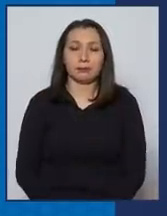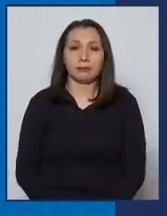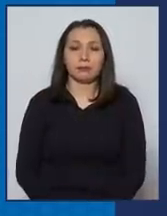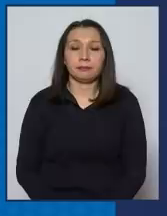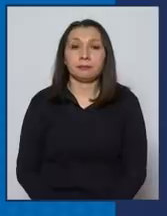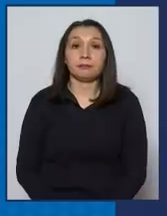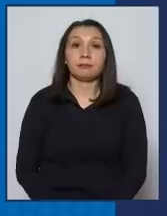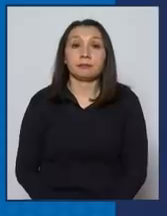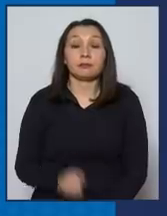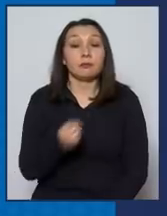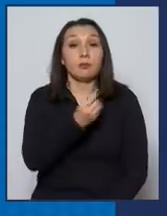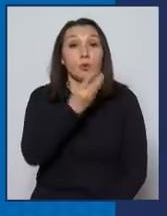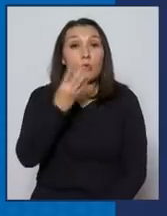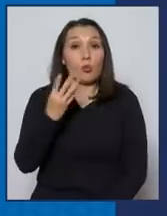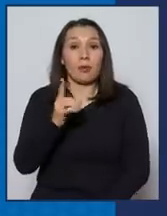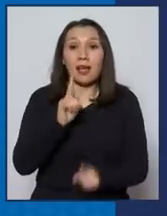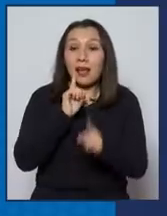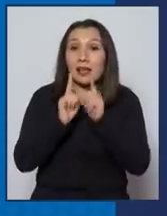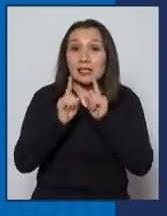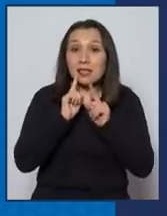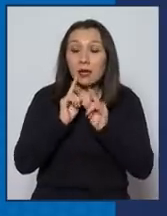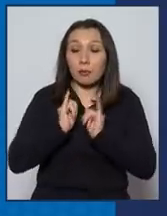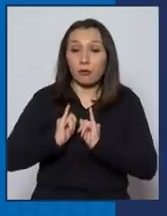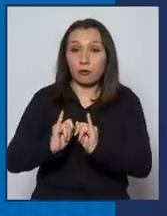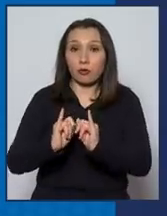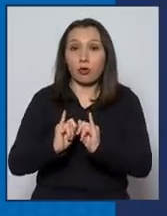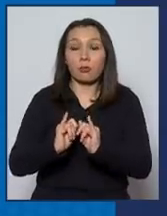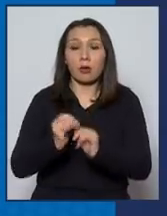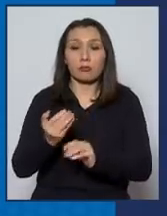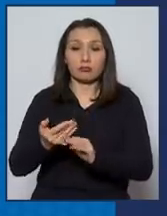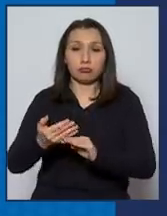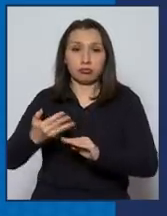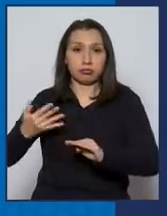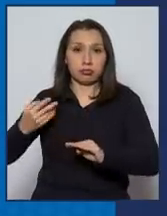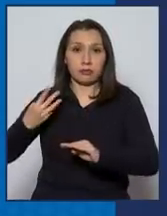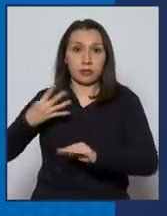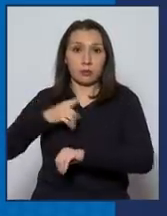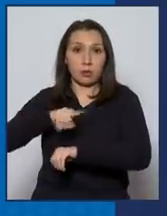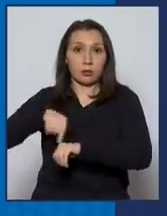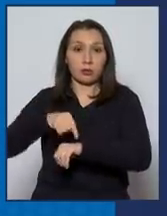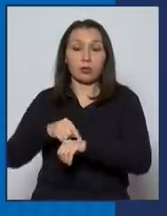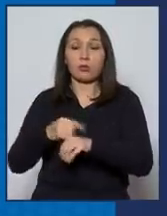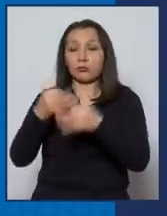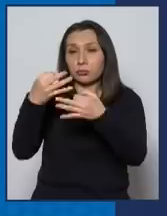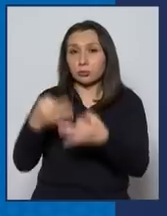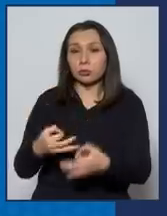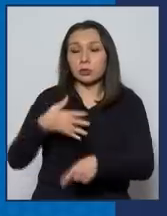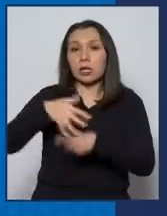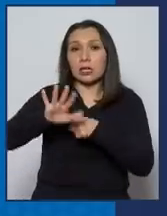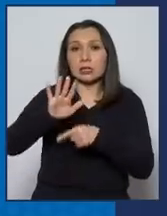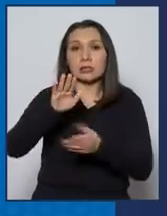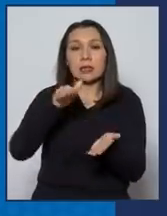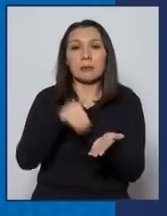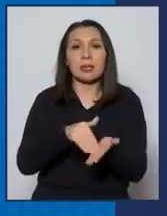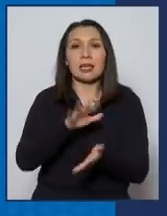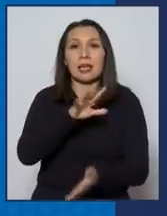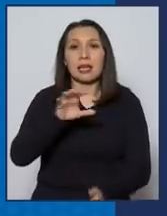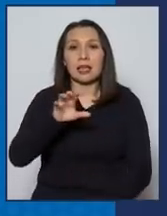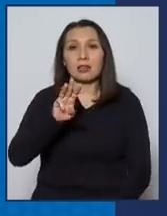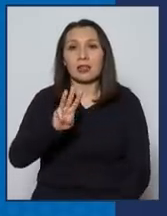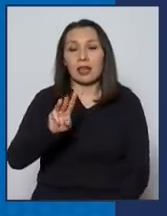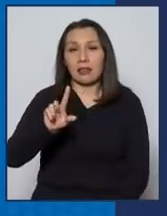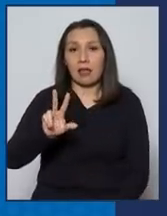En cuanto a la cantidad de exámenes informados las últimas 24 horas, la cifra es de